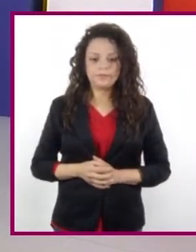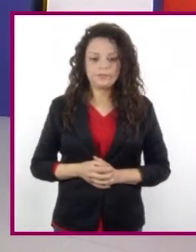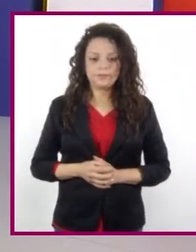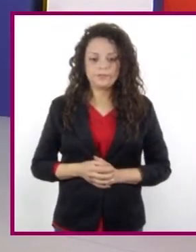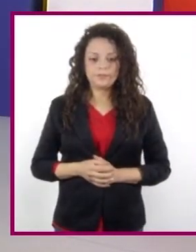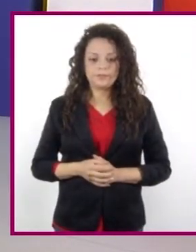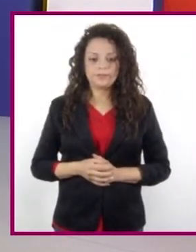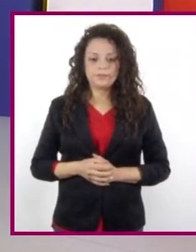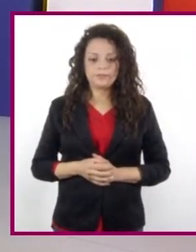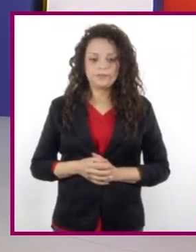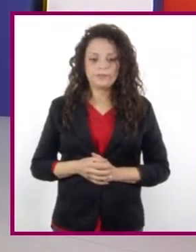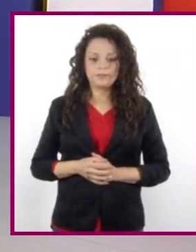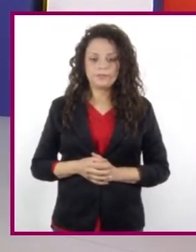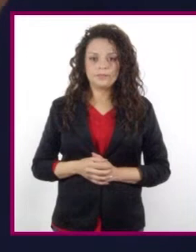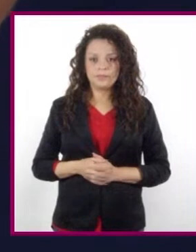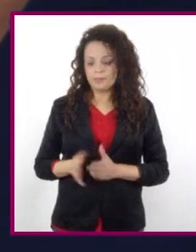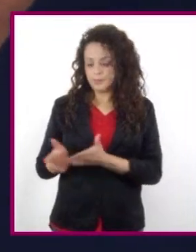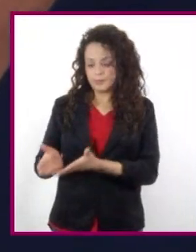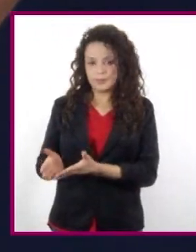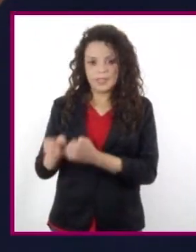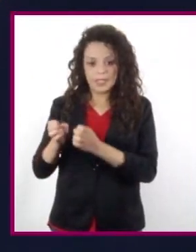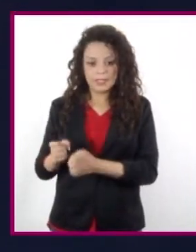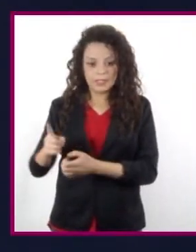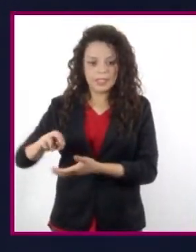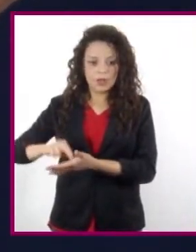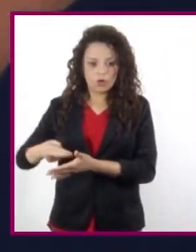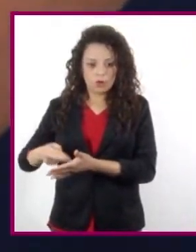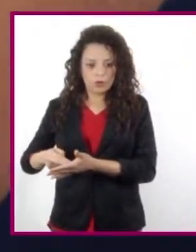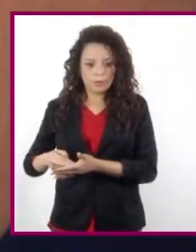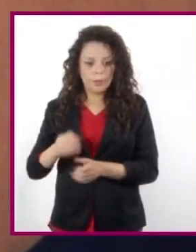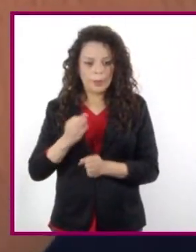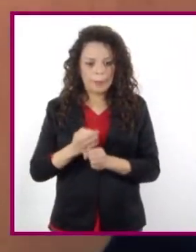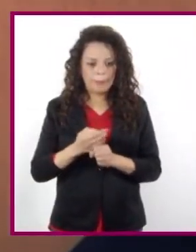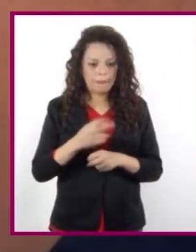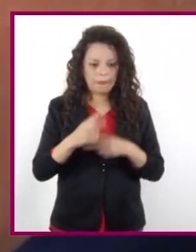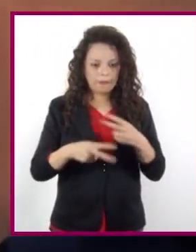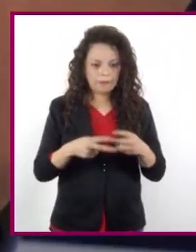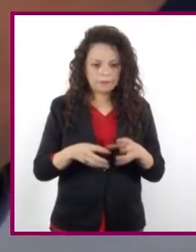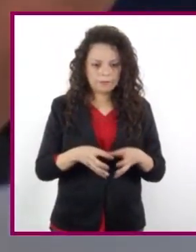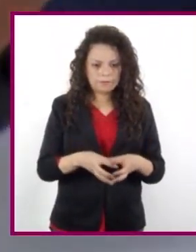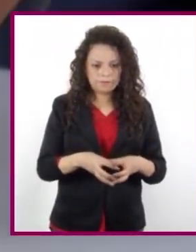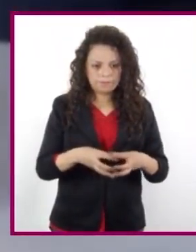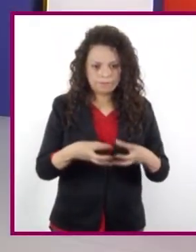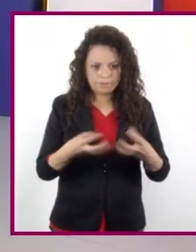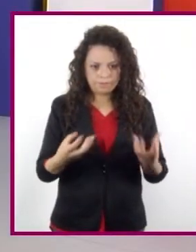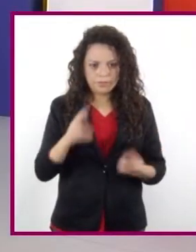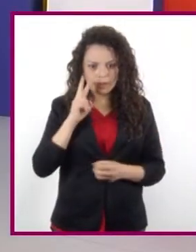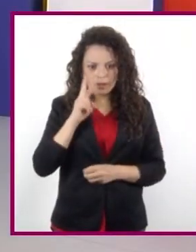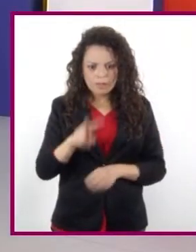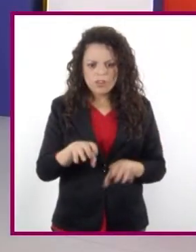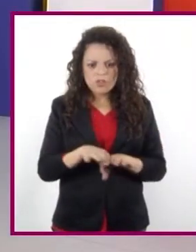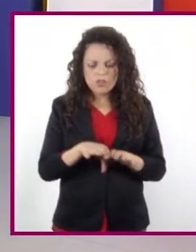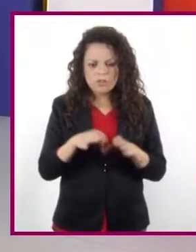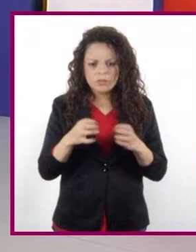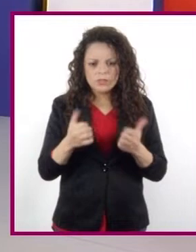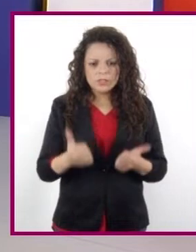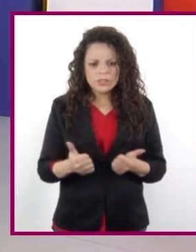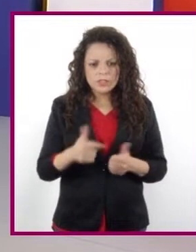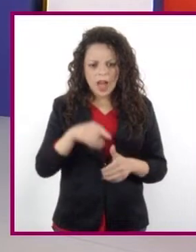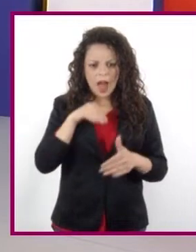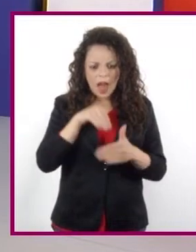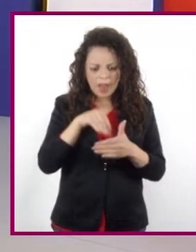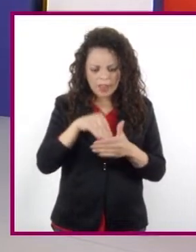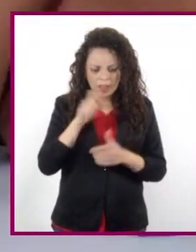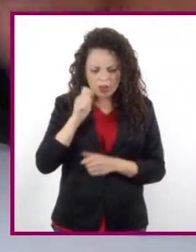Ahí ya tengo mis tornillos y veamos cómo está construido por